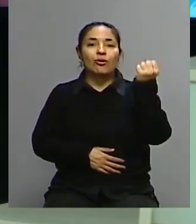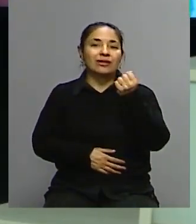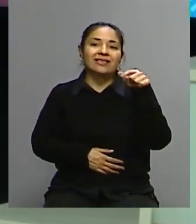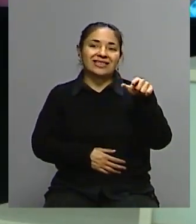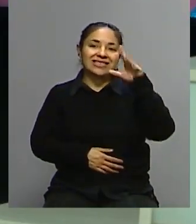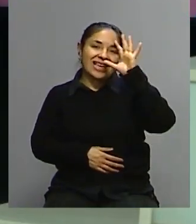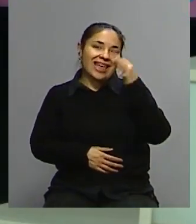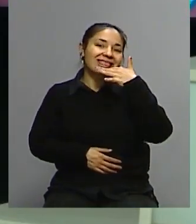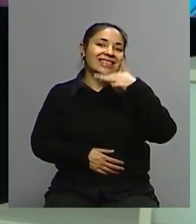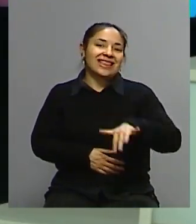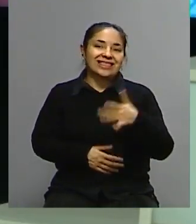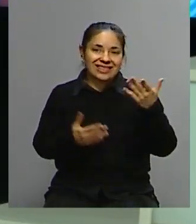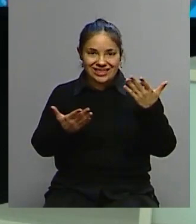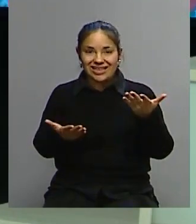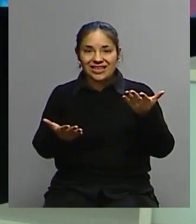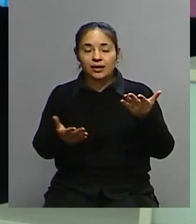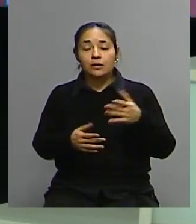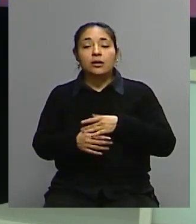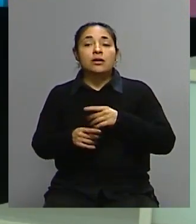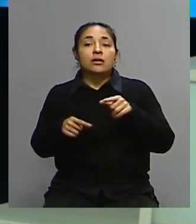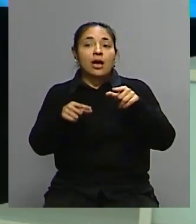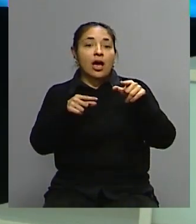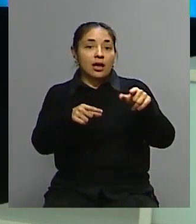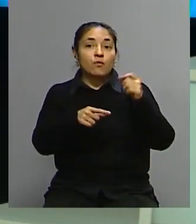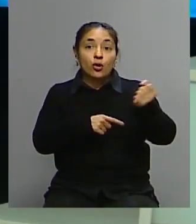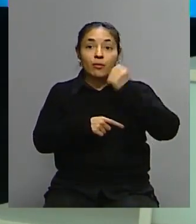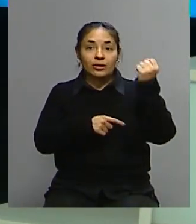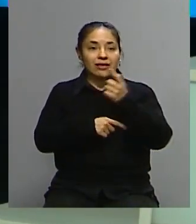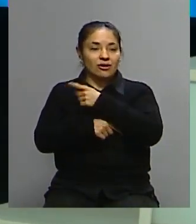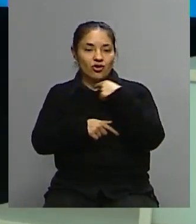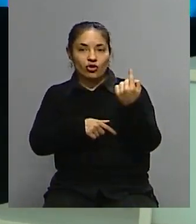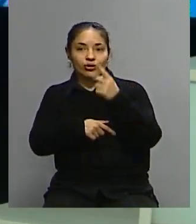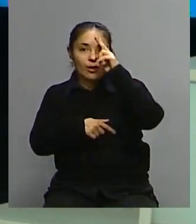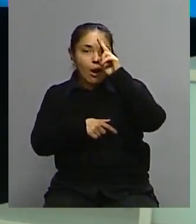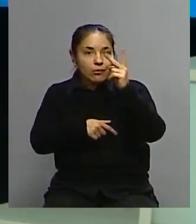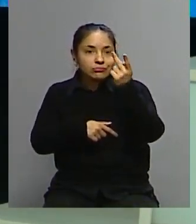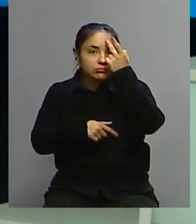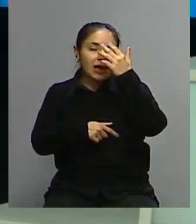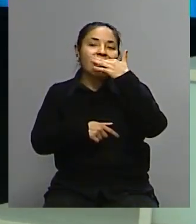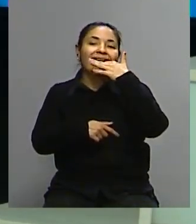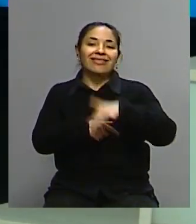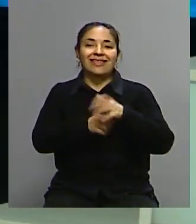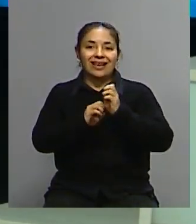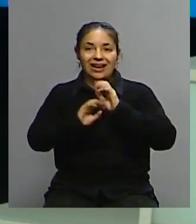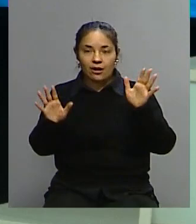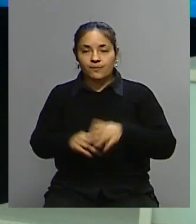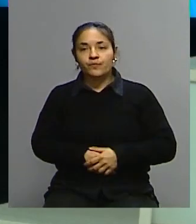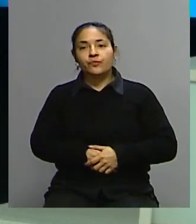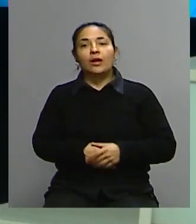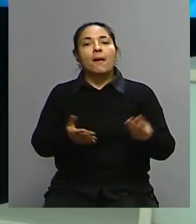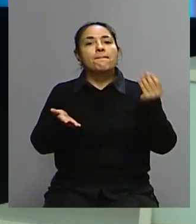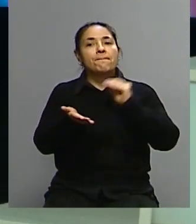esos parámetros, ¿no? Y ahí es donde nosotros nos tenemos que reeducar. Creo que es el compromiso también nuestro. No quiero dejar de